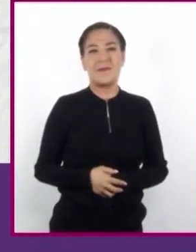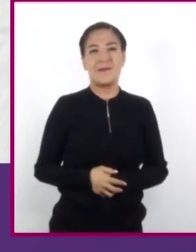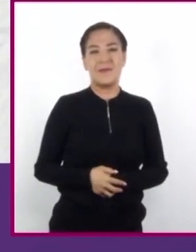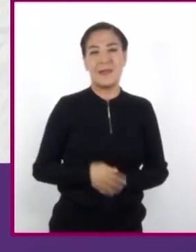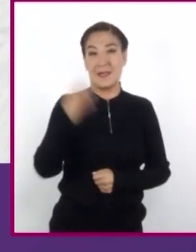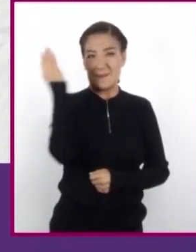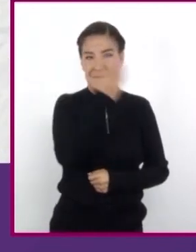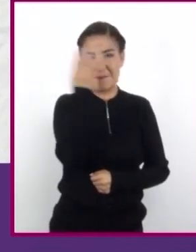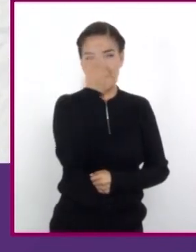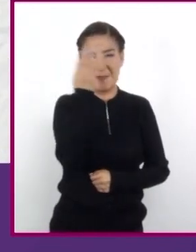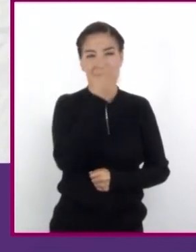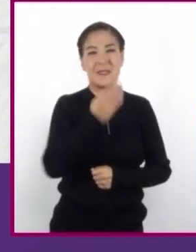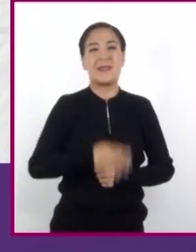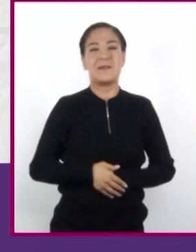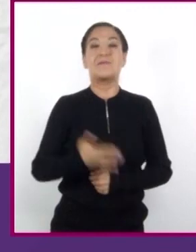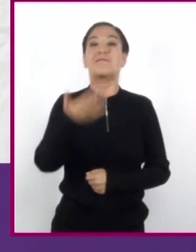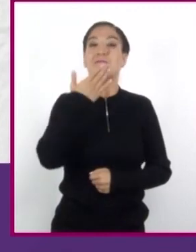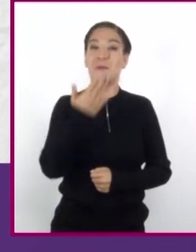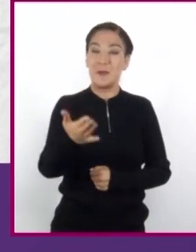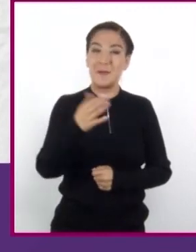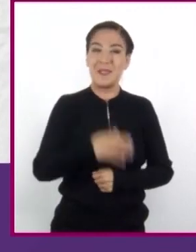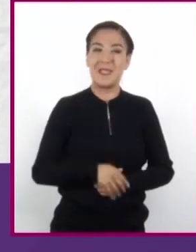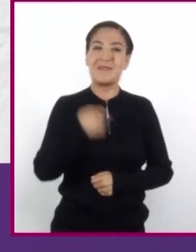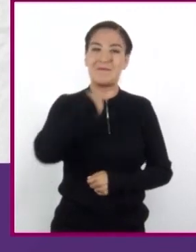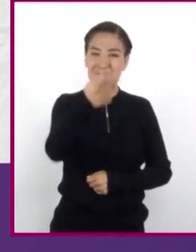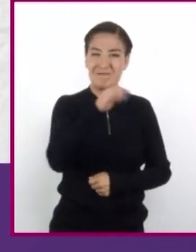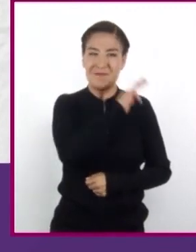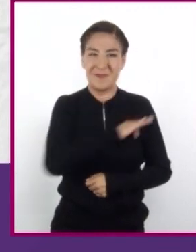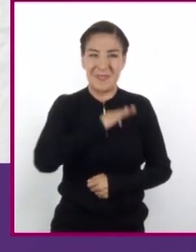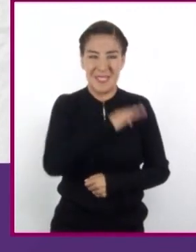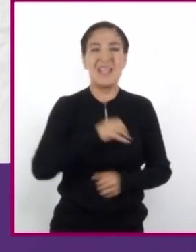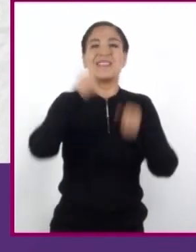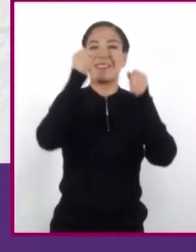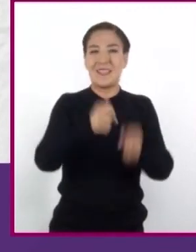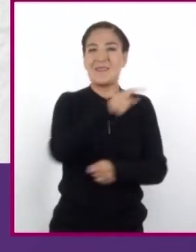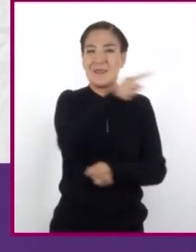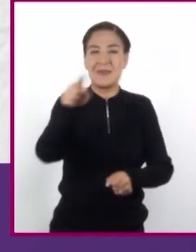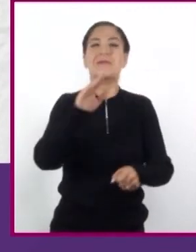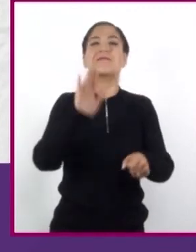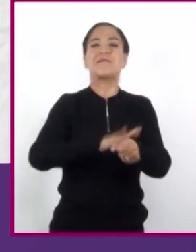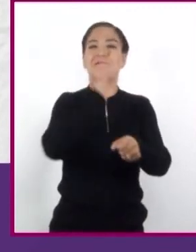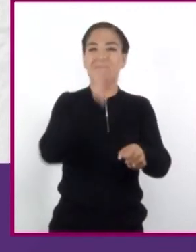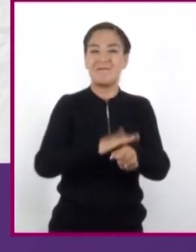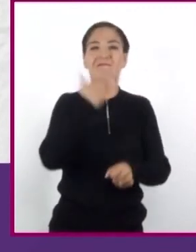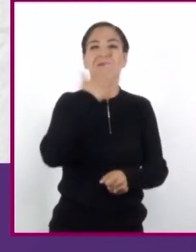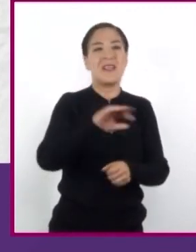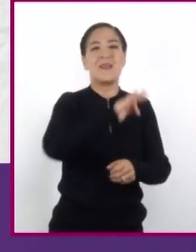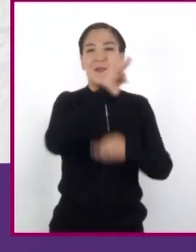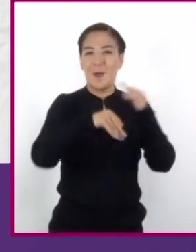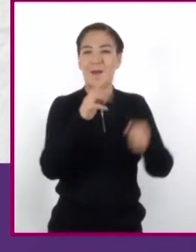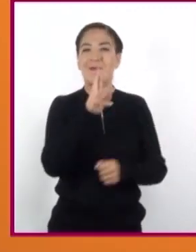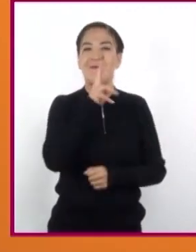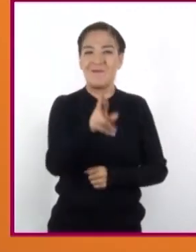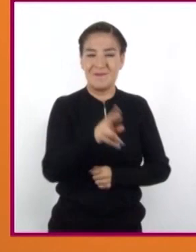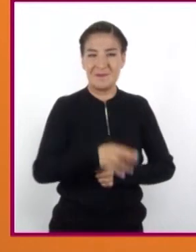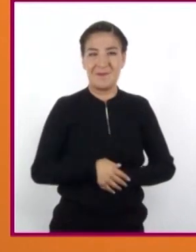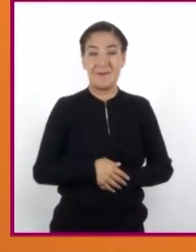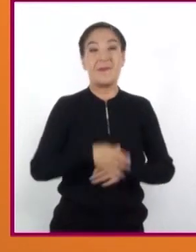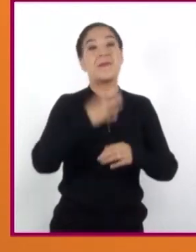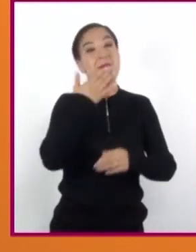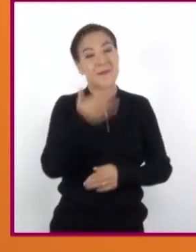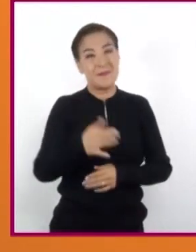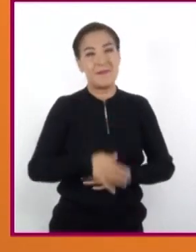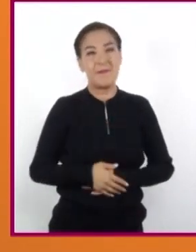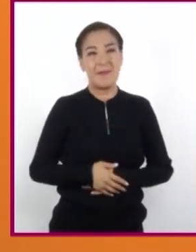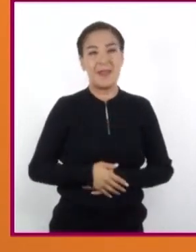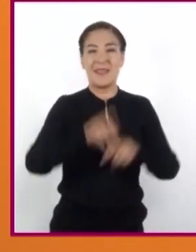La Biblia. Muy bien, les felicito. Seguramente acertaron a todas las respuestas. Pues bien,